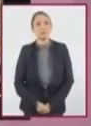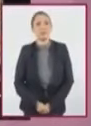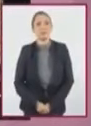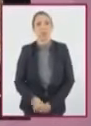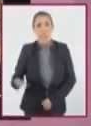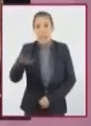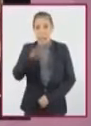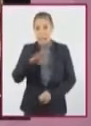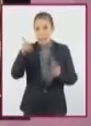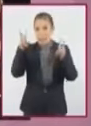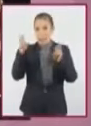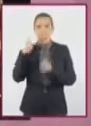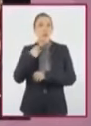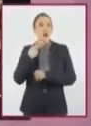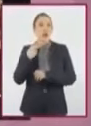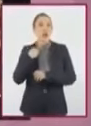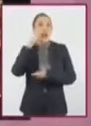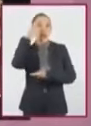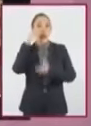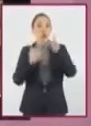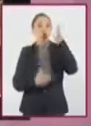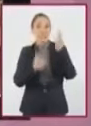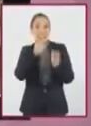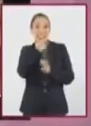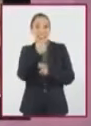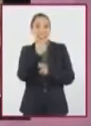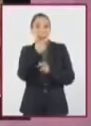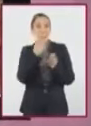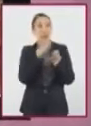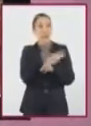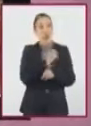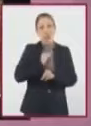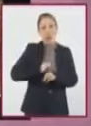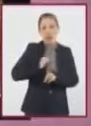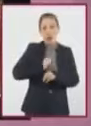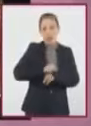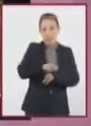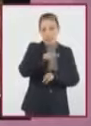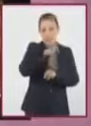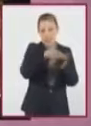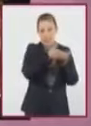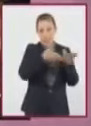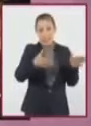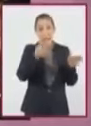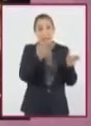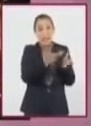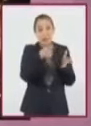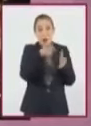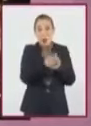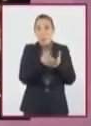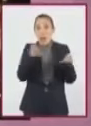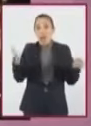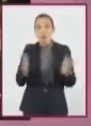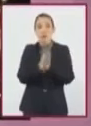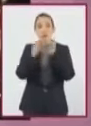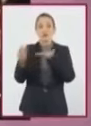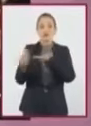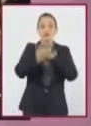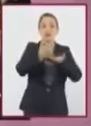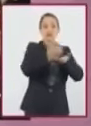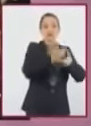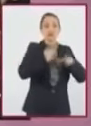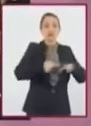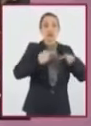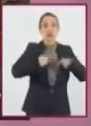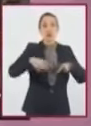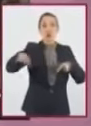En el ámbito político, la Revolución Inglesa, sucedida durante el siglo XVII, propició que se ampliara la participación política